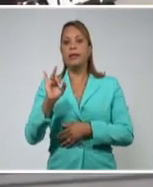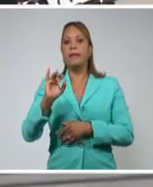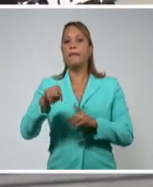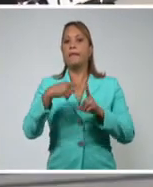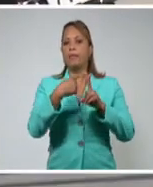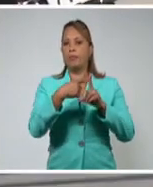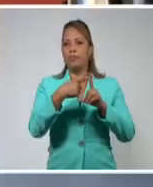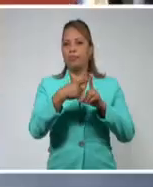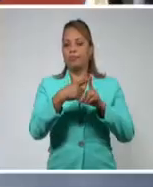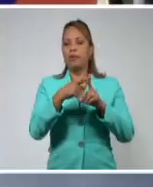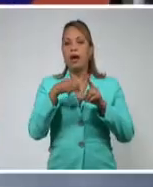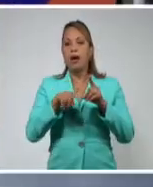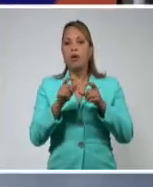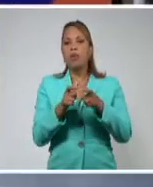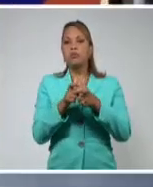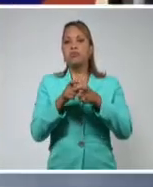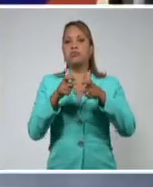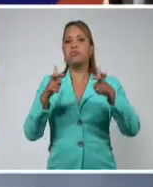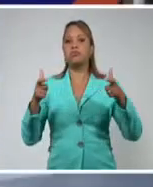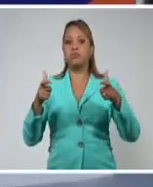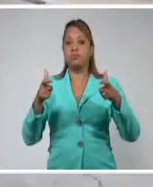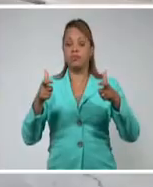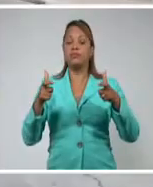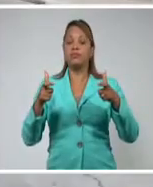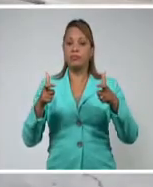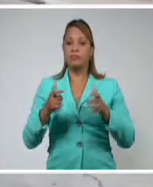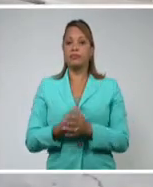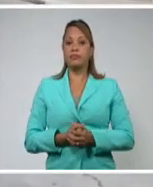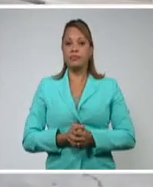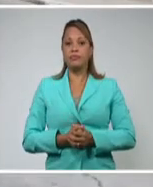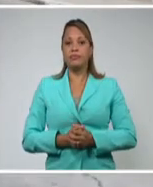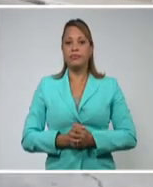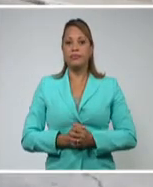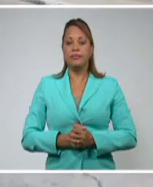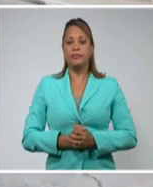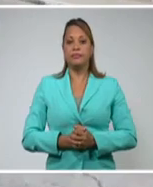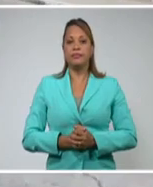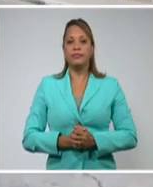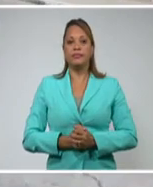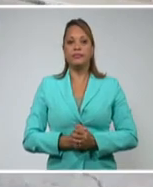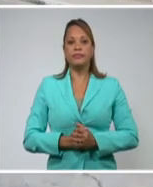al incremento lizbeth penning matos sistema informativo de la televisión cubana